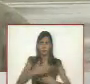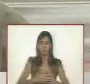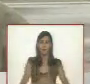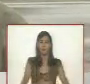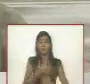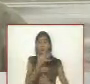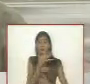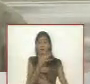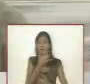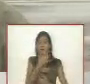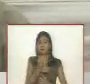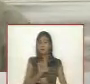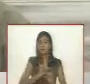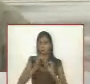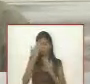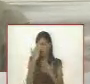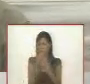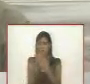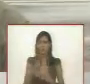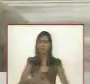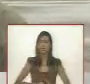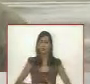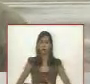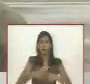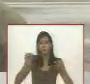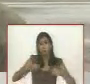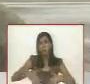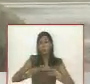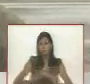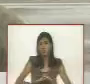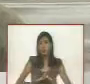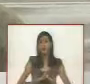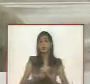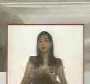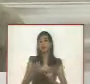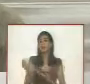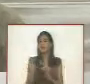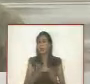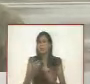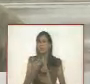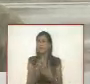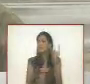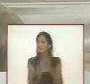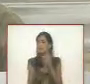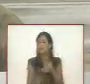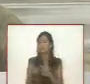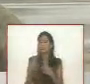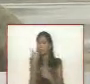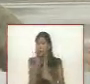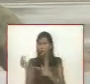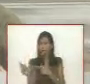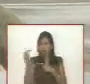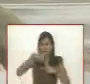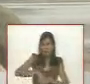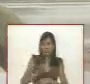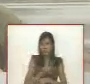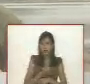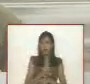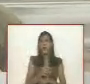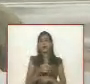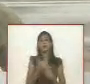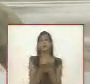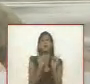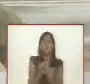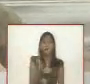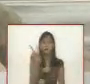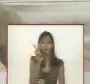que hagan frente a posibles tráficos ilícitos que van a afrontar la soberanía tanto